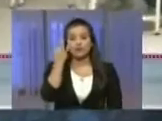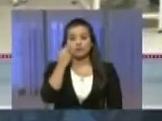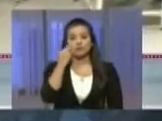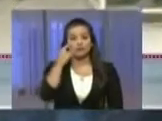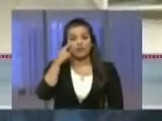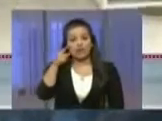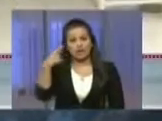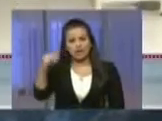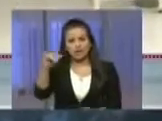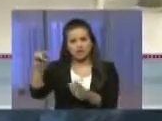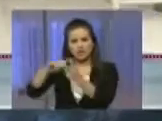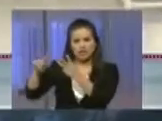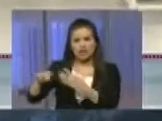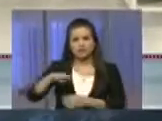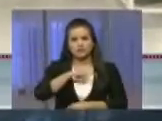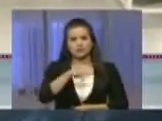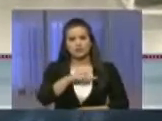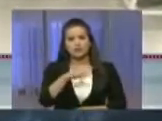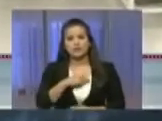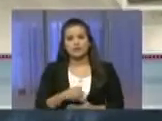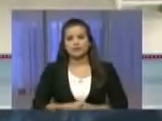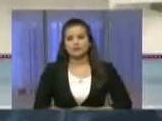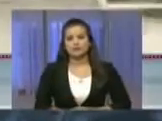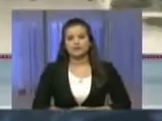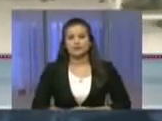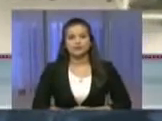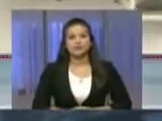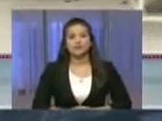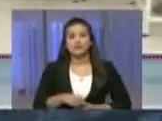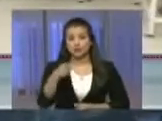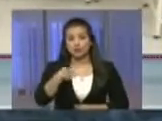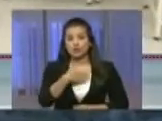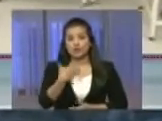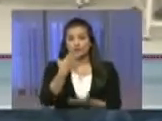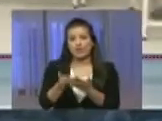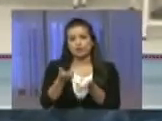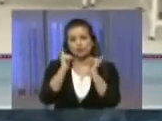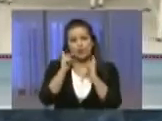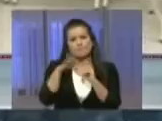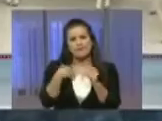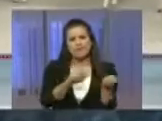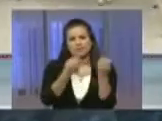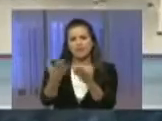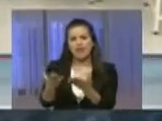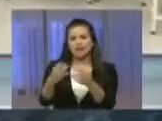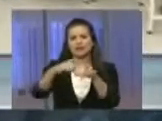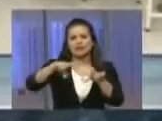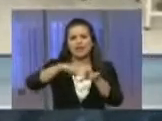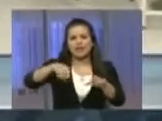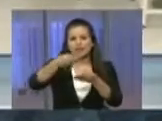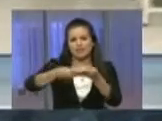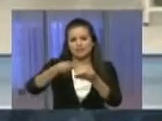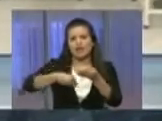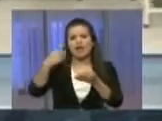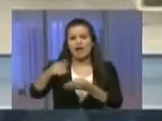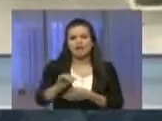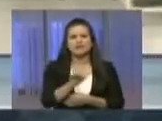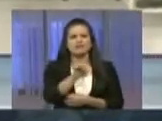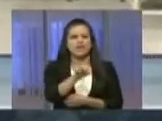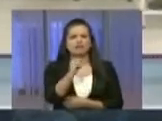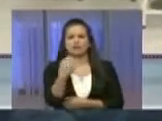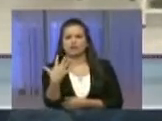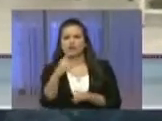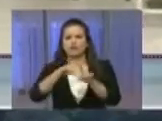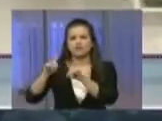gustaría presidente Pues si usted tiene algún mensaje Yo quiero pedirle autorización para entregar unas tarjetas Aquí vamos a tener 105